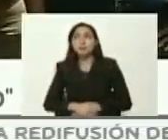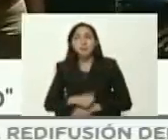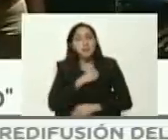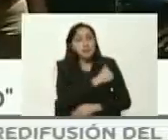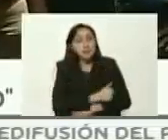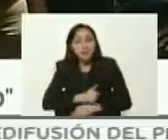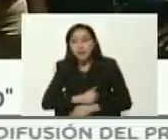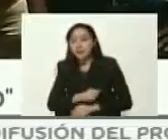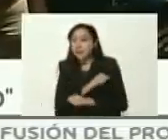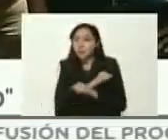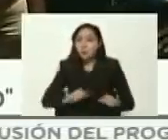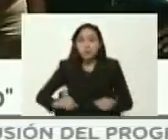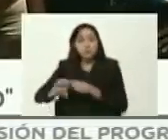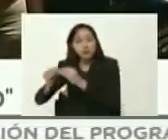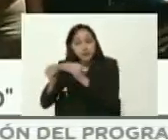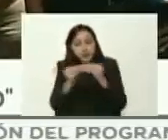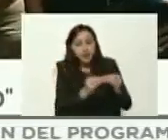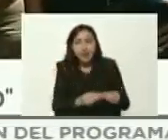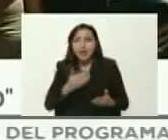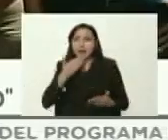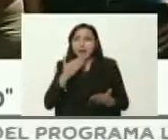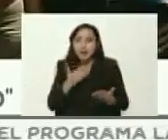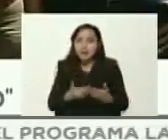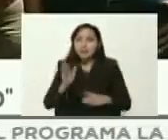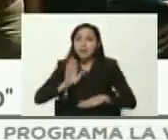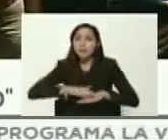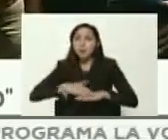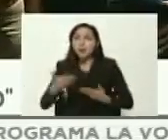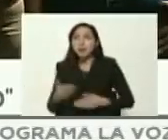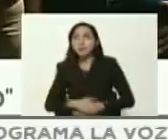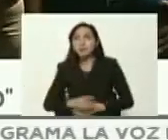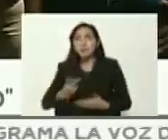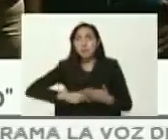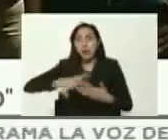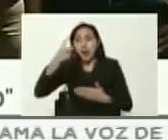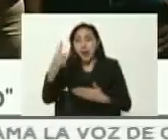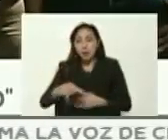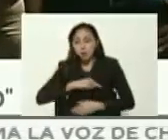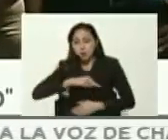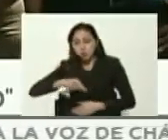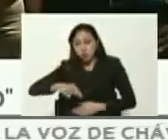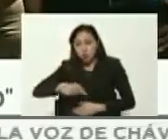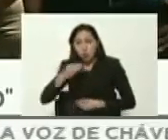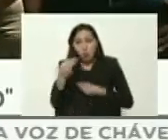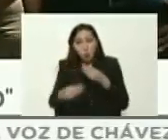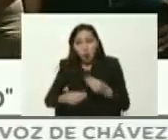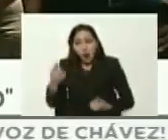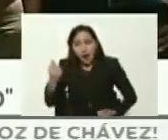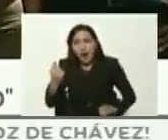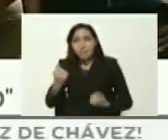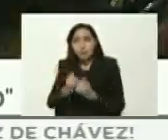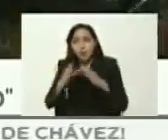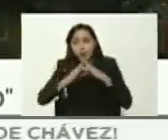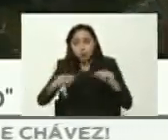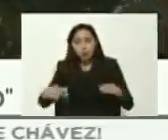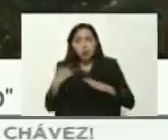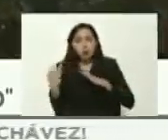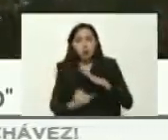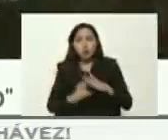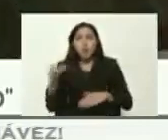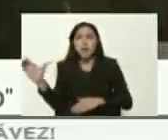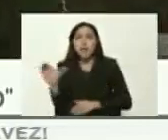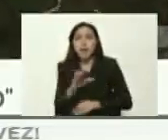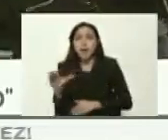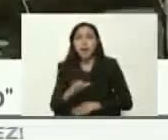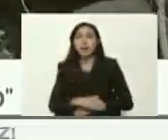hecho imposible repararla. Gracias precisamente a este plan que hemos instrumentado para apoyarnos todas las instituciones en Caracas, bueno,